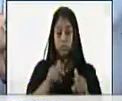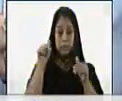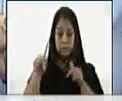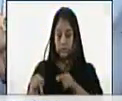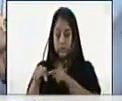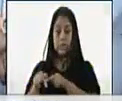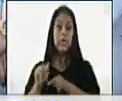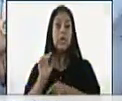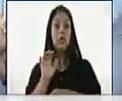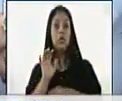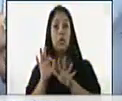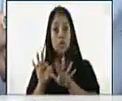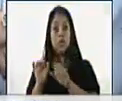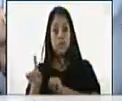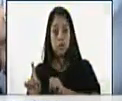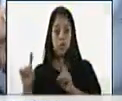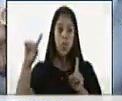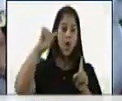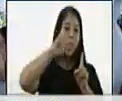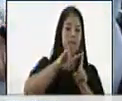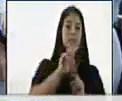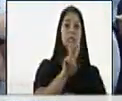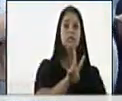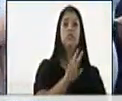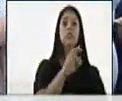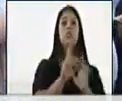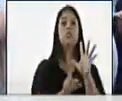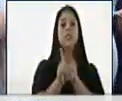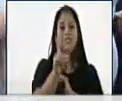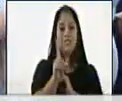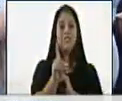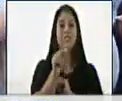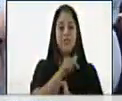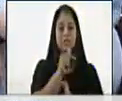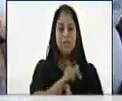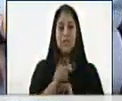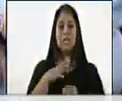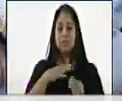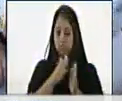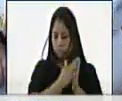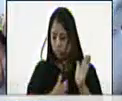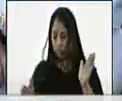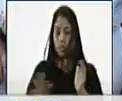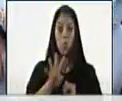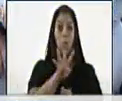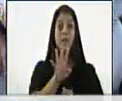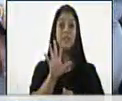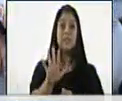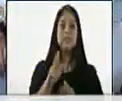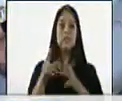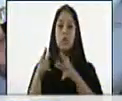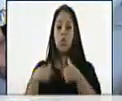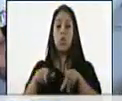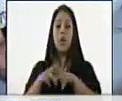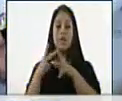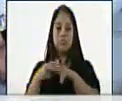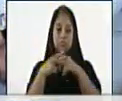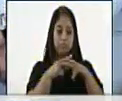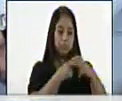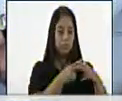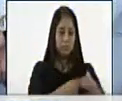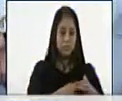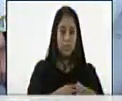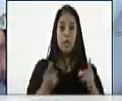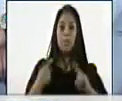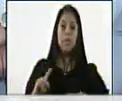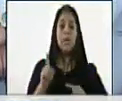del 81 hasta el 211. Hay 45 tramos que se están reparando en este momento. Pero no solo